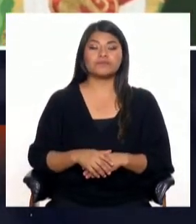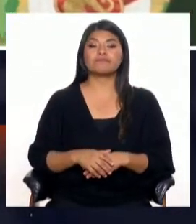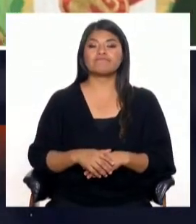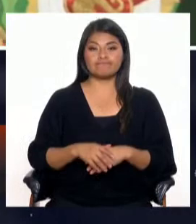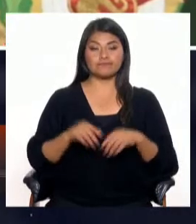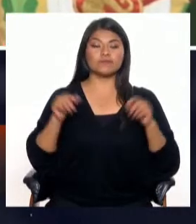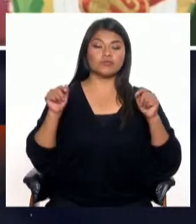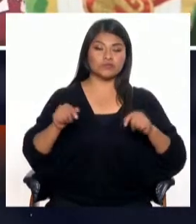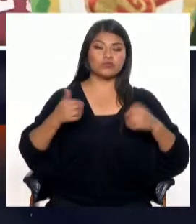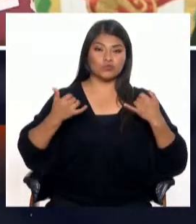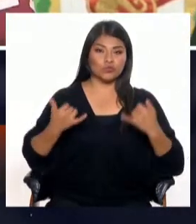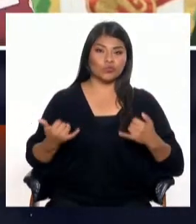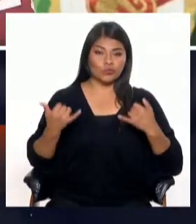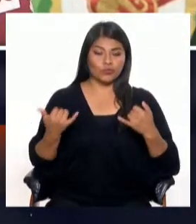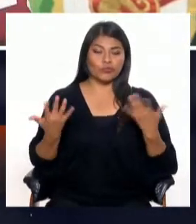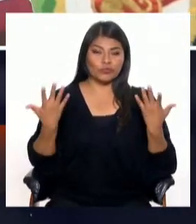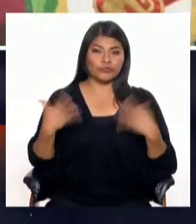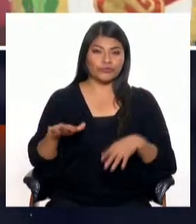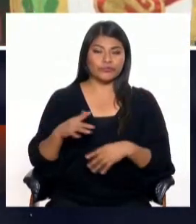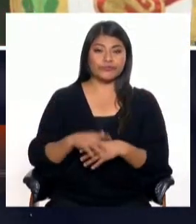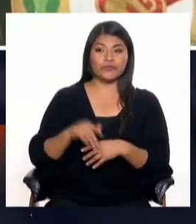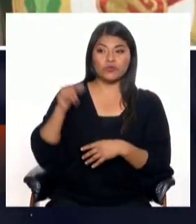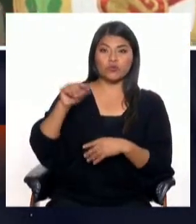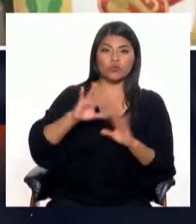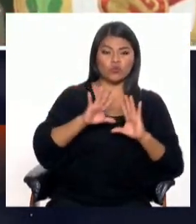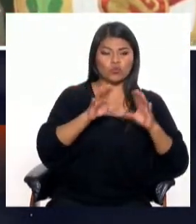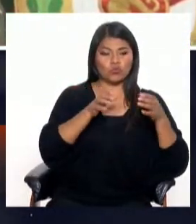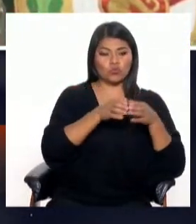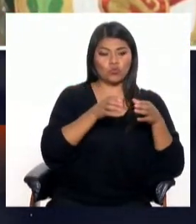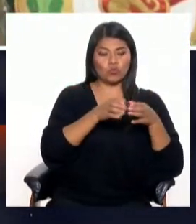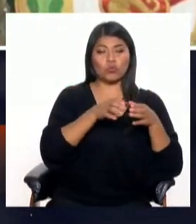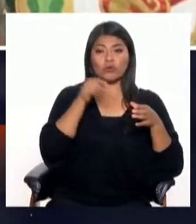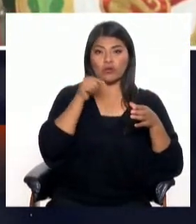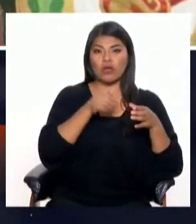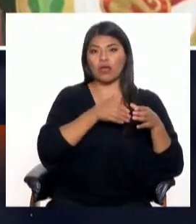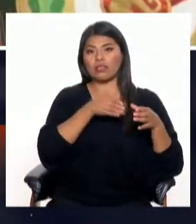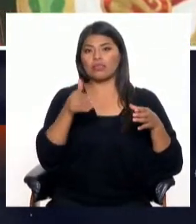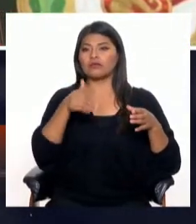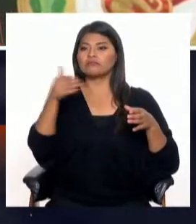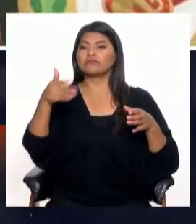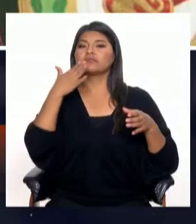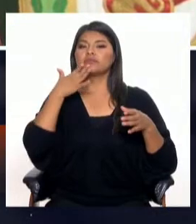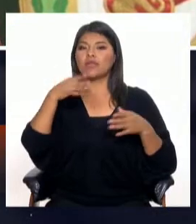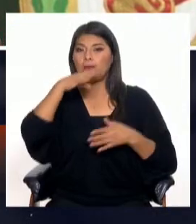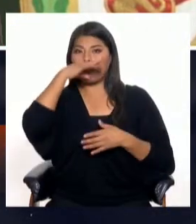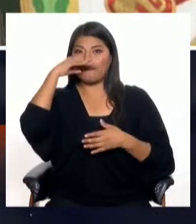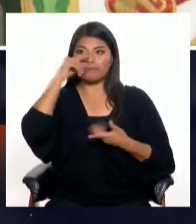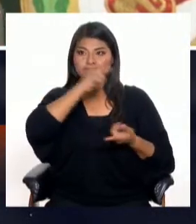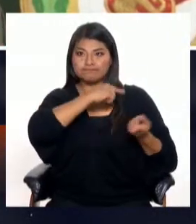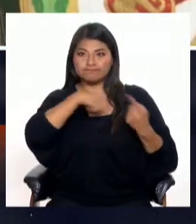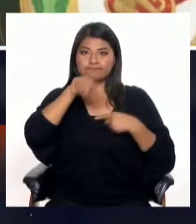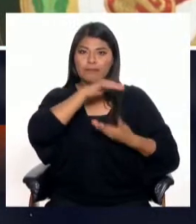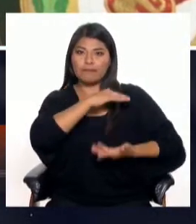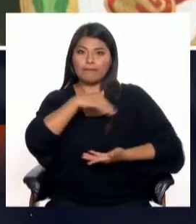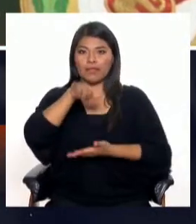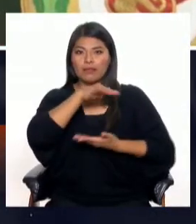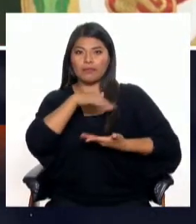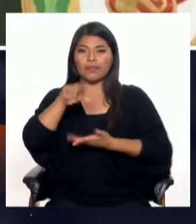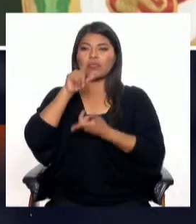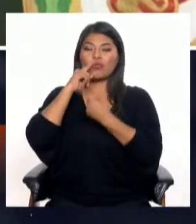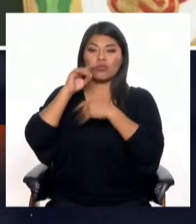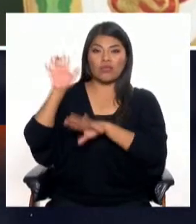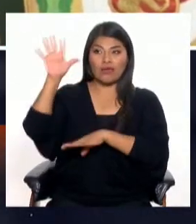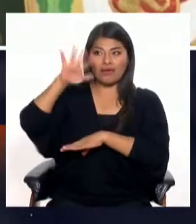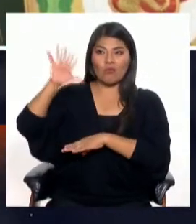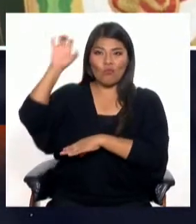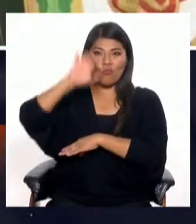al narcotráfico, en este caso a una organización que enviaba droga hacia el viejo continente especialmente, bajo la modalidad